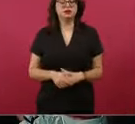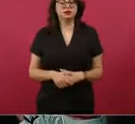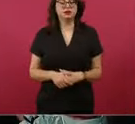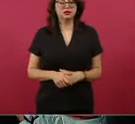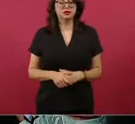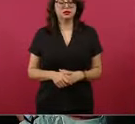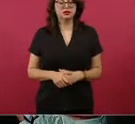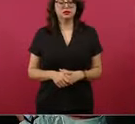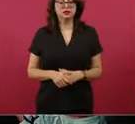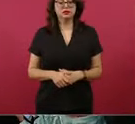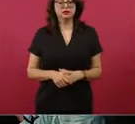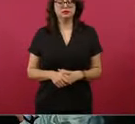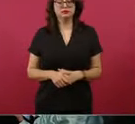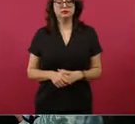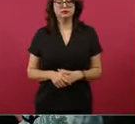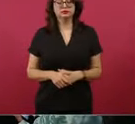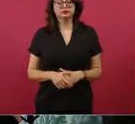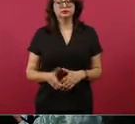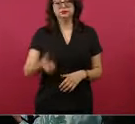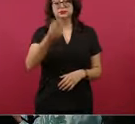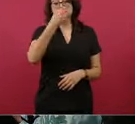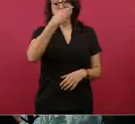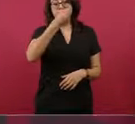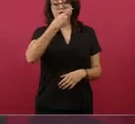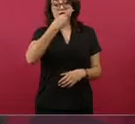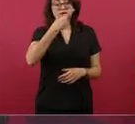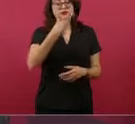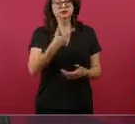Con la compra de medicinas,